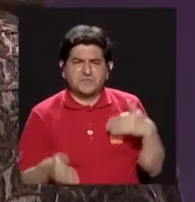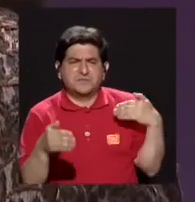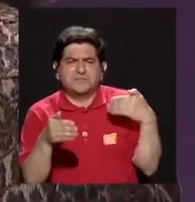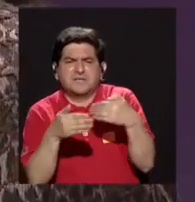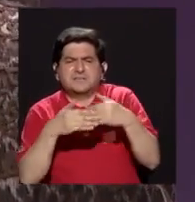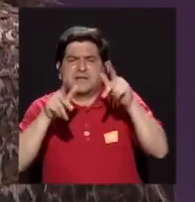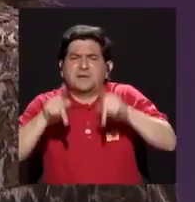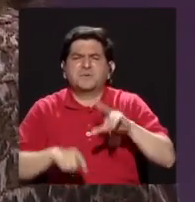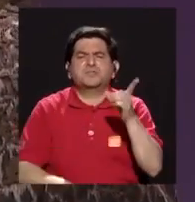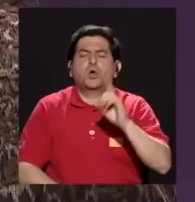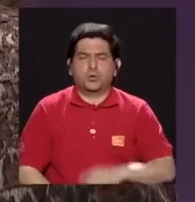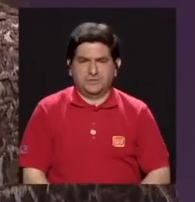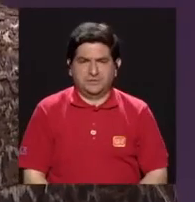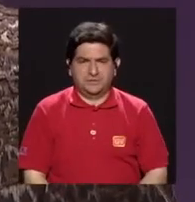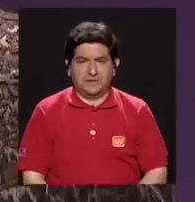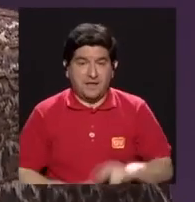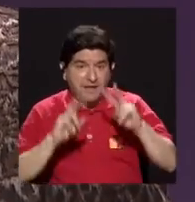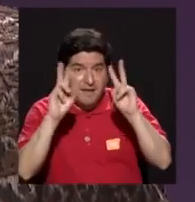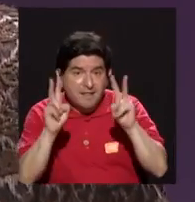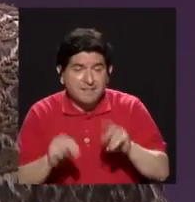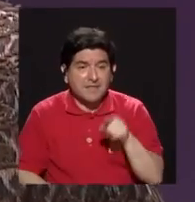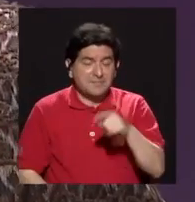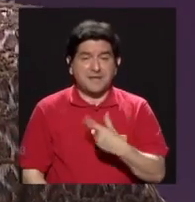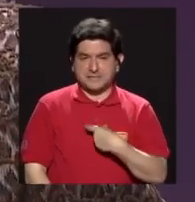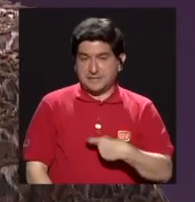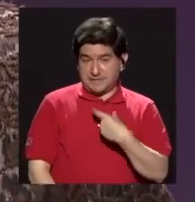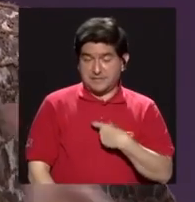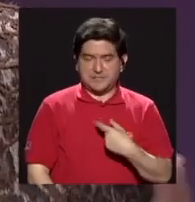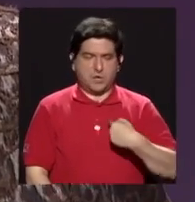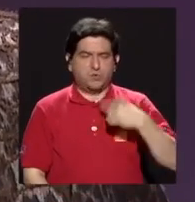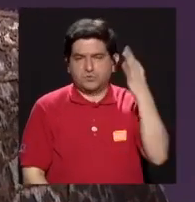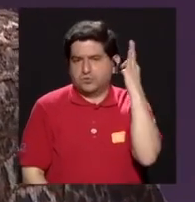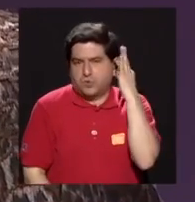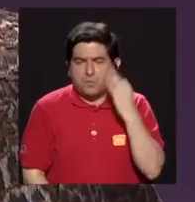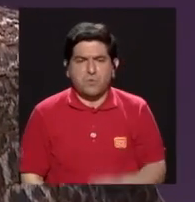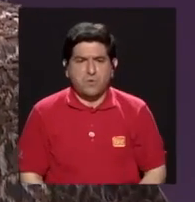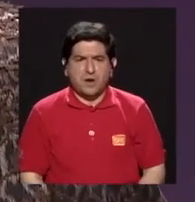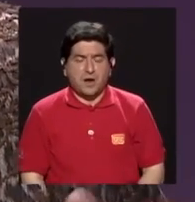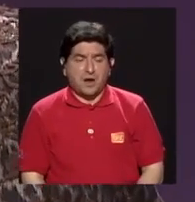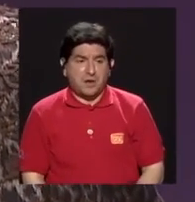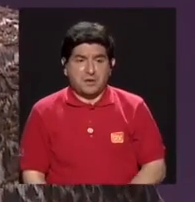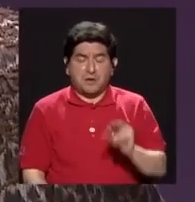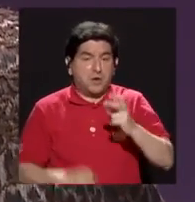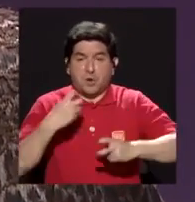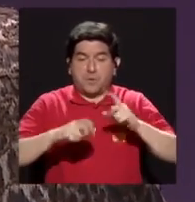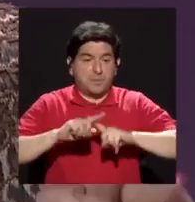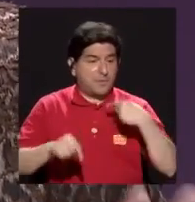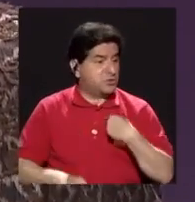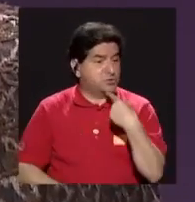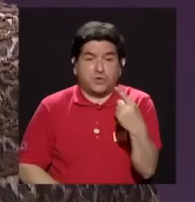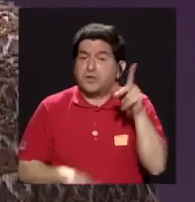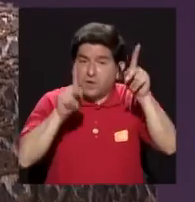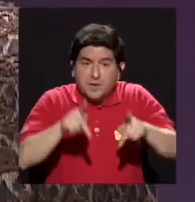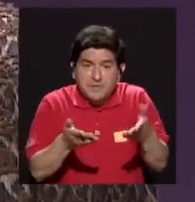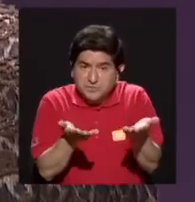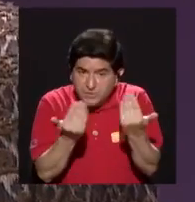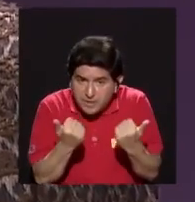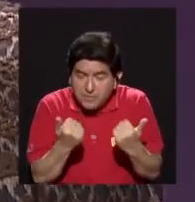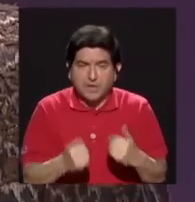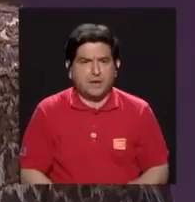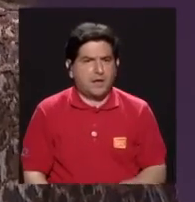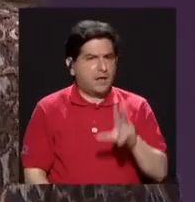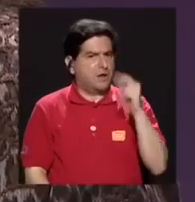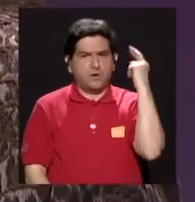más porque es que el tema está da pasa por el deseo cuando yo como mujer no ser otro ningún problema pero si yo no he dicho que si no tienen por qué